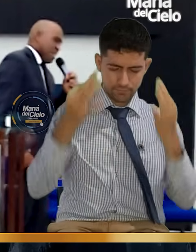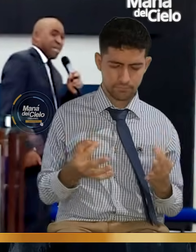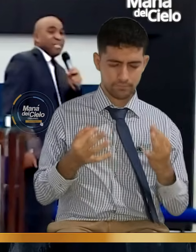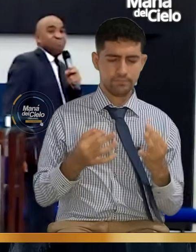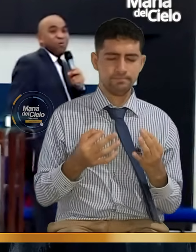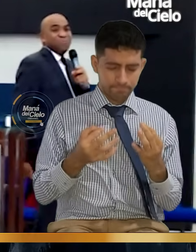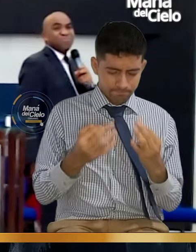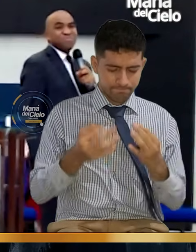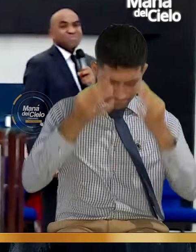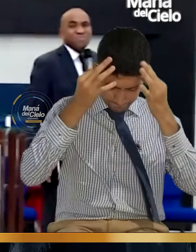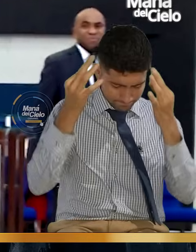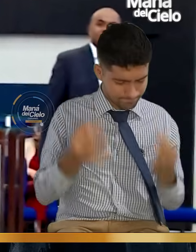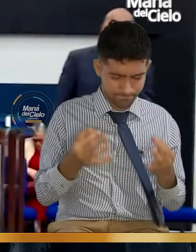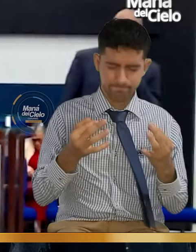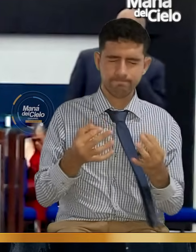saque el tiempo.